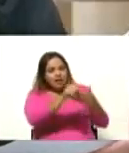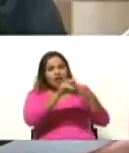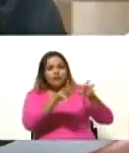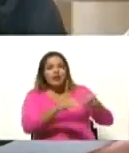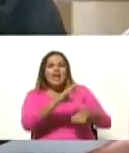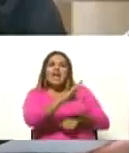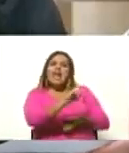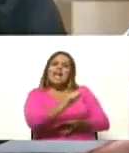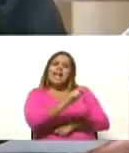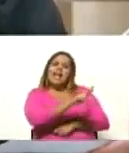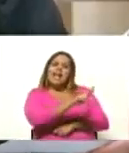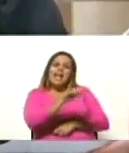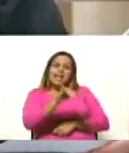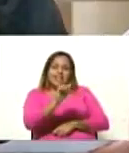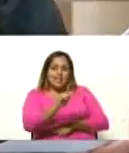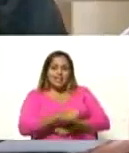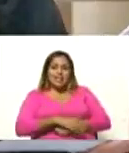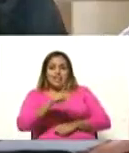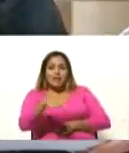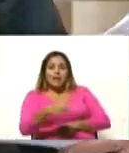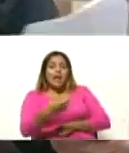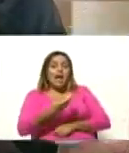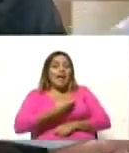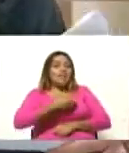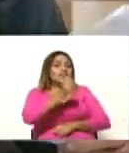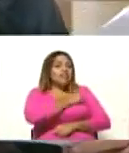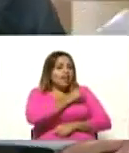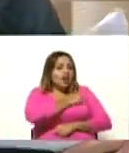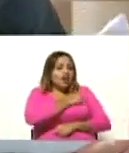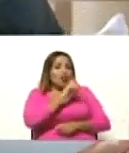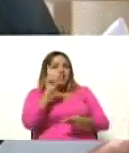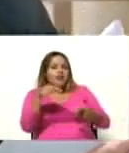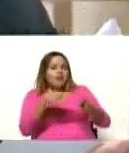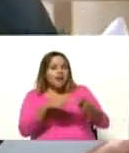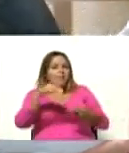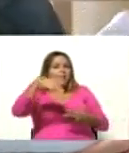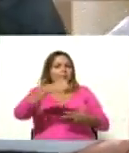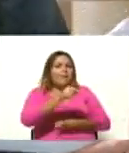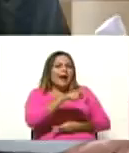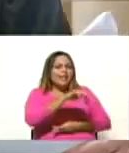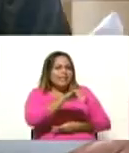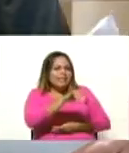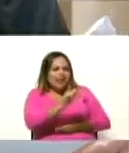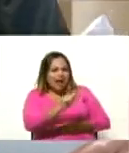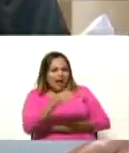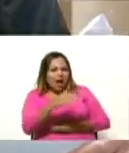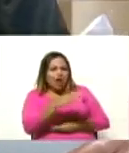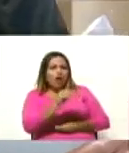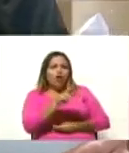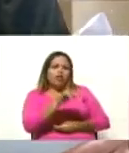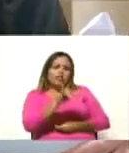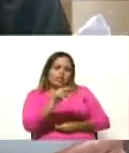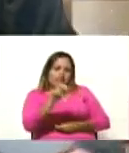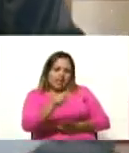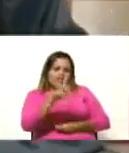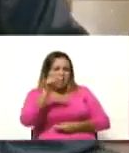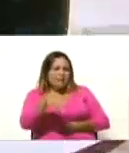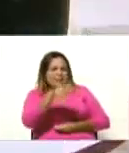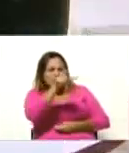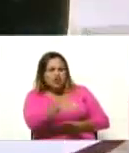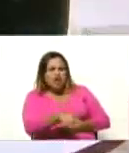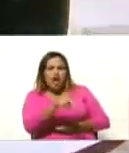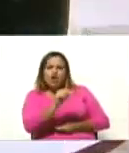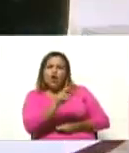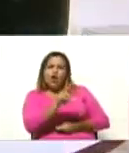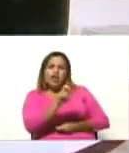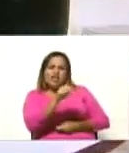Ecarri, Duque, el de Chacao y María Corina Machado en general. Y Lorenzo Mendoza, que no aspira por ahora. Eso es lo que te iba a decir, porque Lorenzo